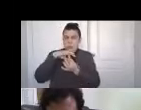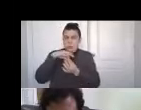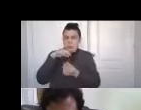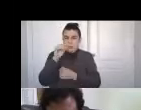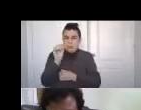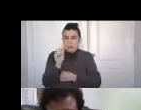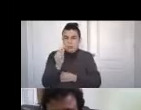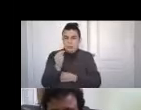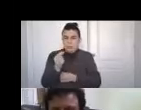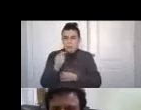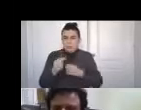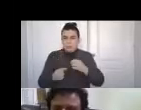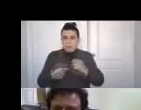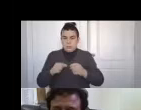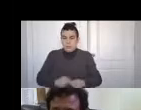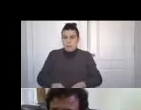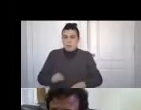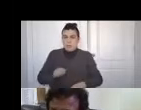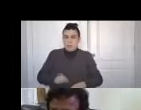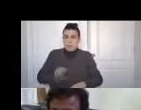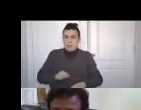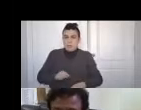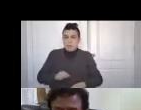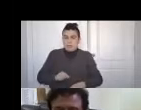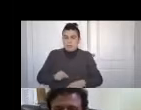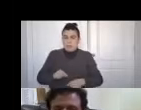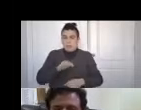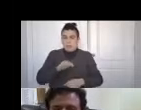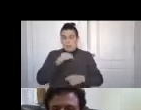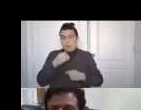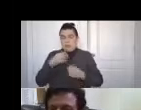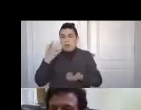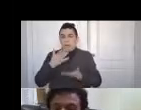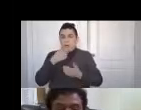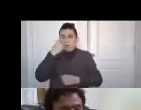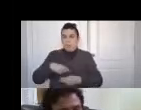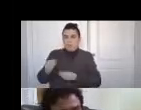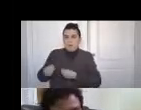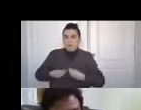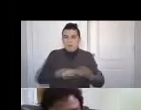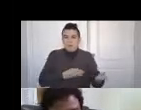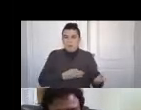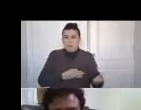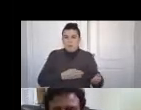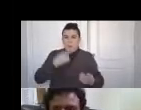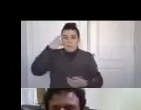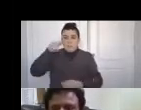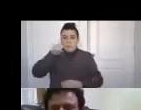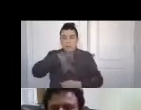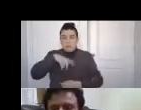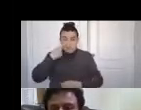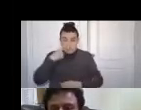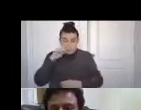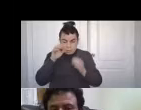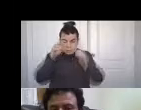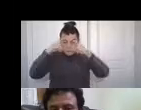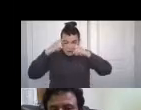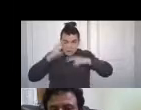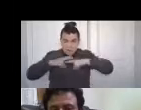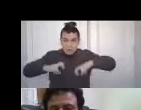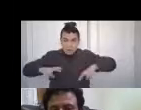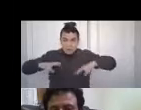acá. Pero cuando nosotros hacemos este análisis filogenético, podemos ver que en realidad no era tan así, sino que hay